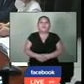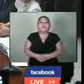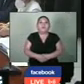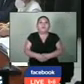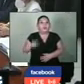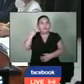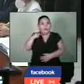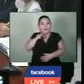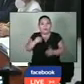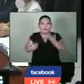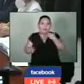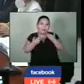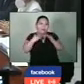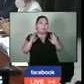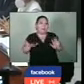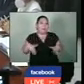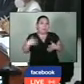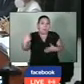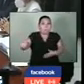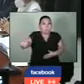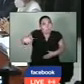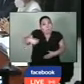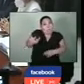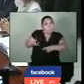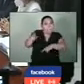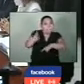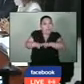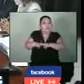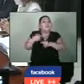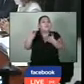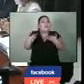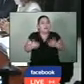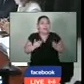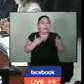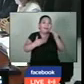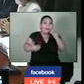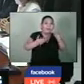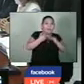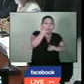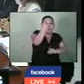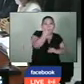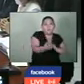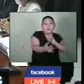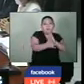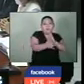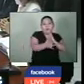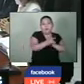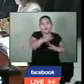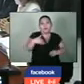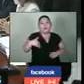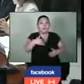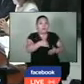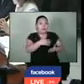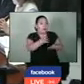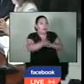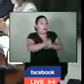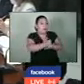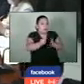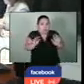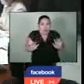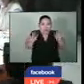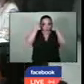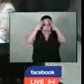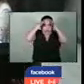Además, dijo que la entrega de esta doble remuneración fue explicada por un técnico del Ministerio de Hacienda y que no conocía